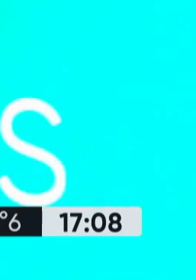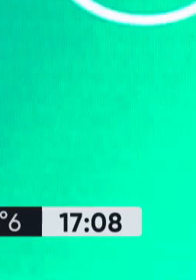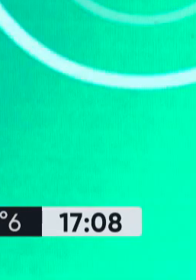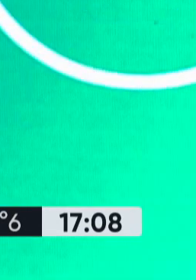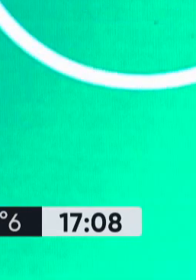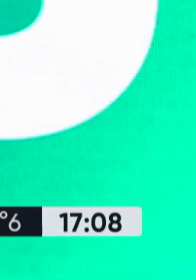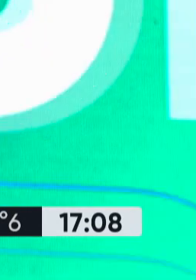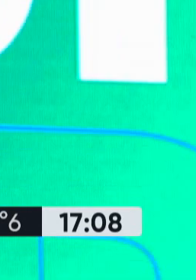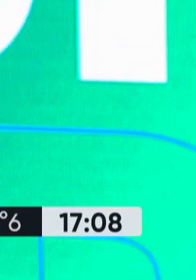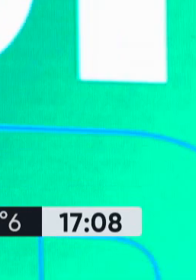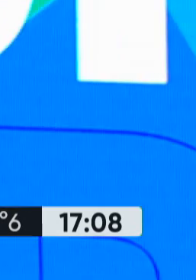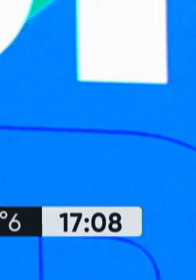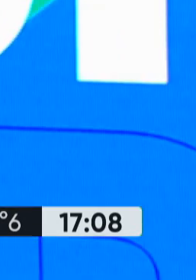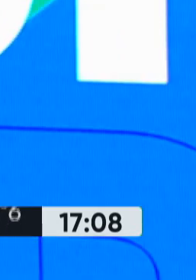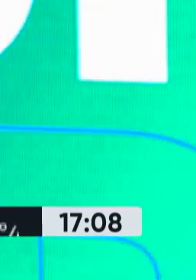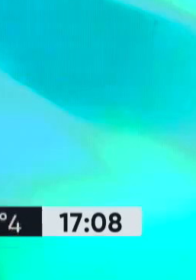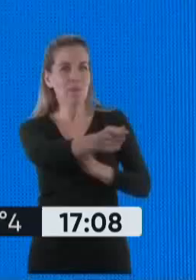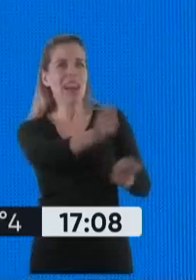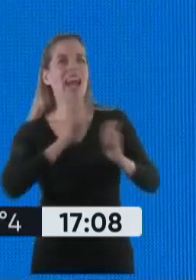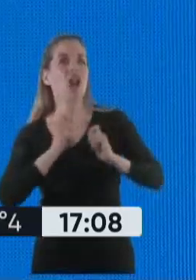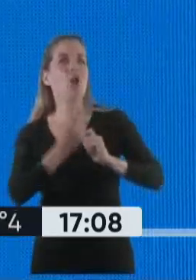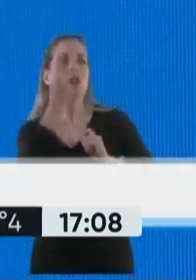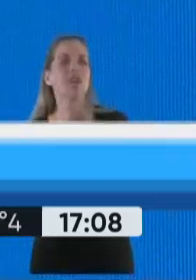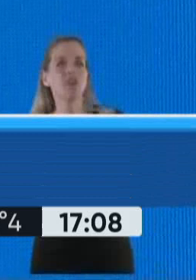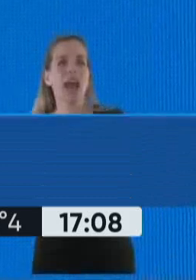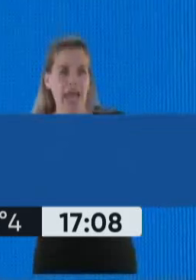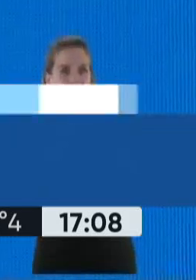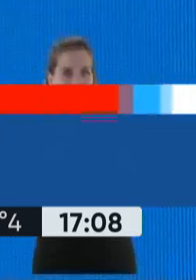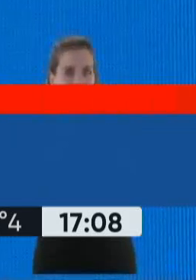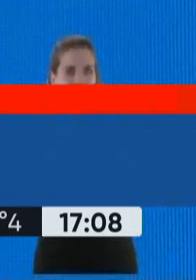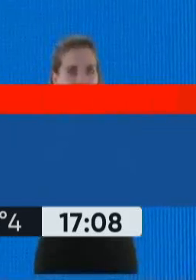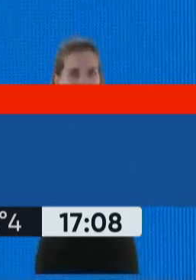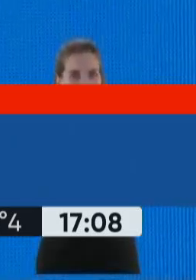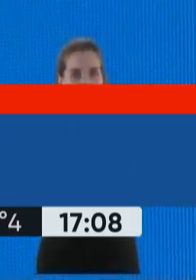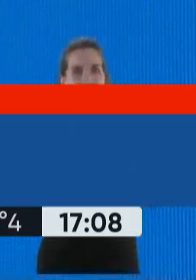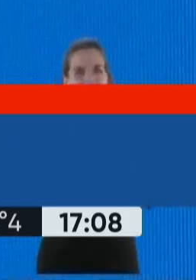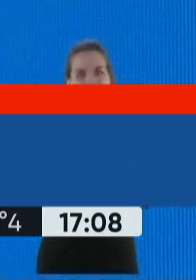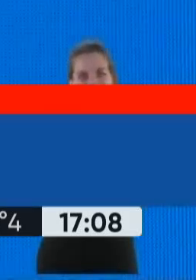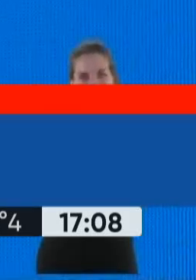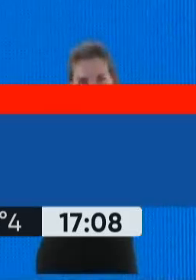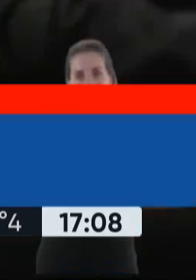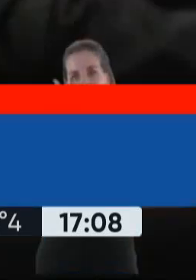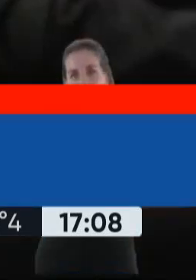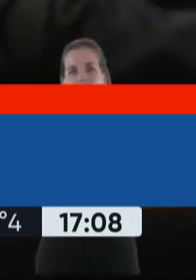Nos vamos en vivo al CCK, habla el Juan presidente. Me regaló una vez una guitarra y le tengo la guitarra mía que te voy a regalar a vos, ya la tengo.